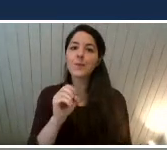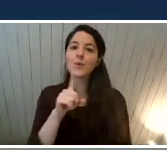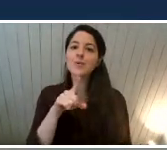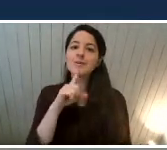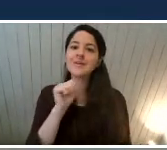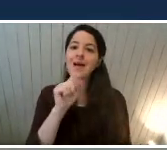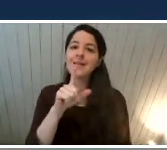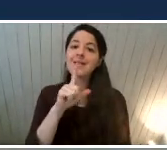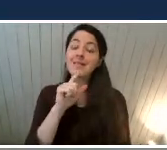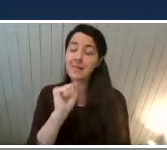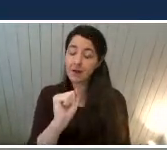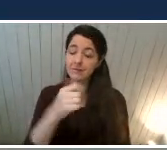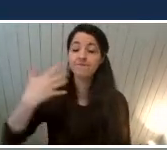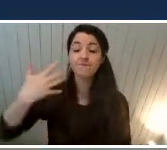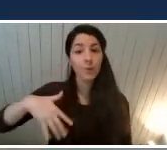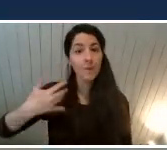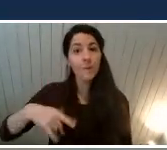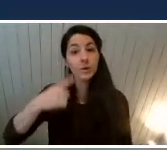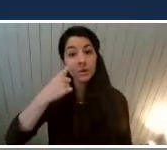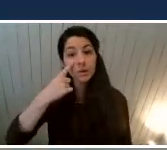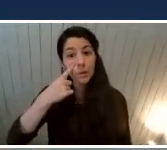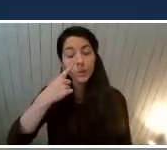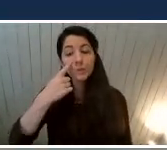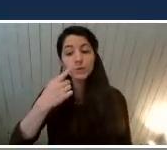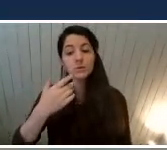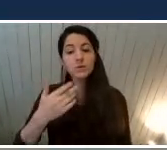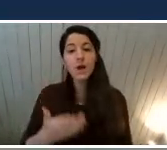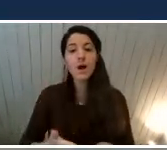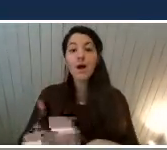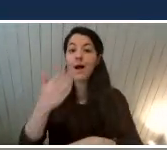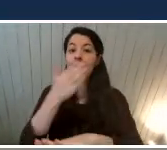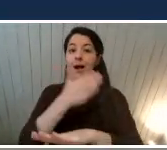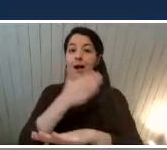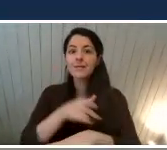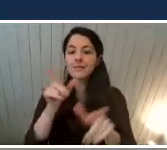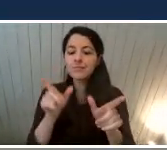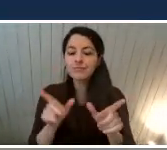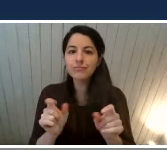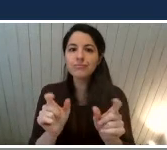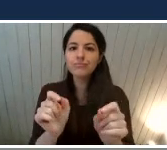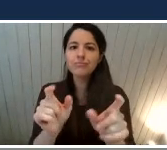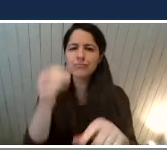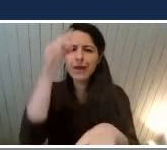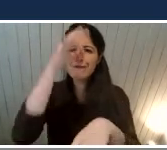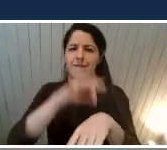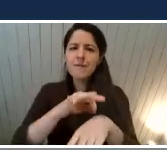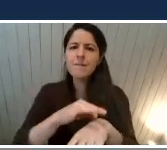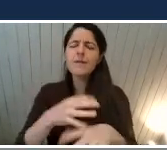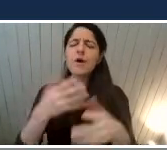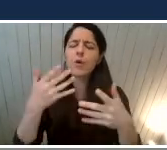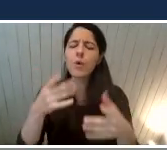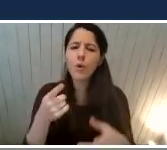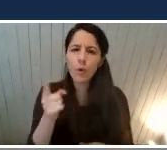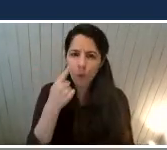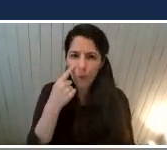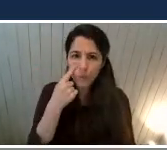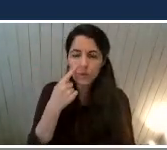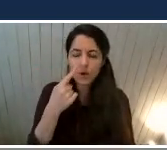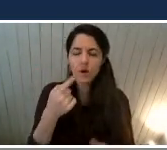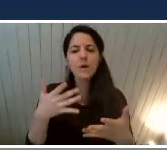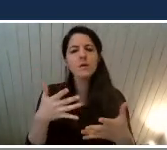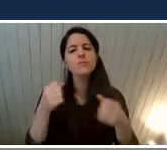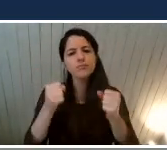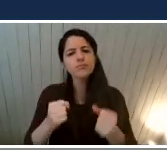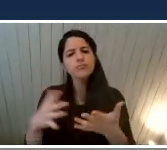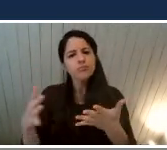importante conocer la enfermedad para poder llegarle a el diagnóstico